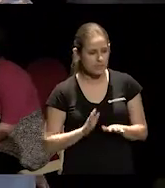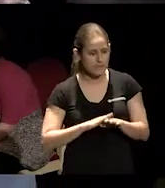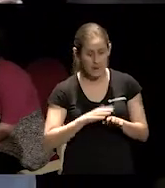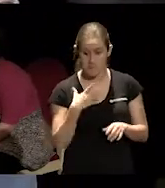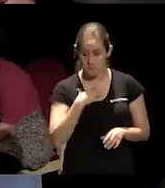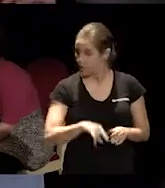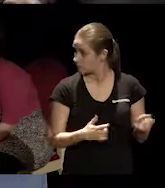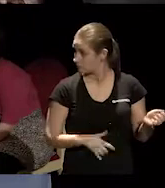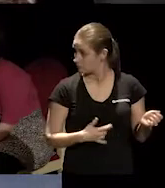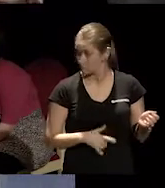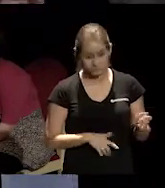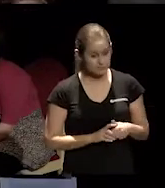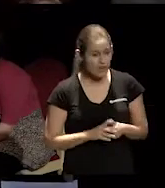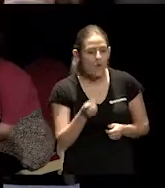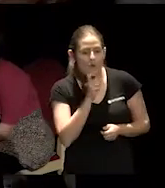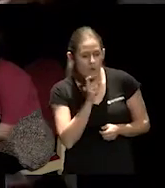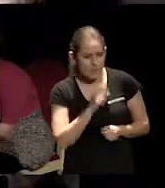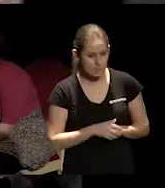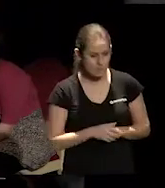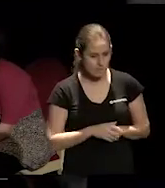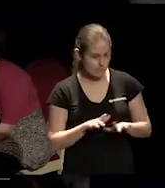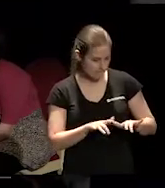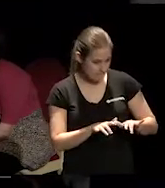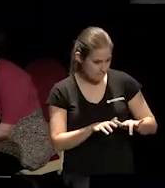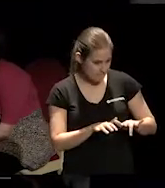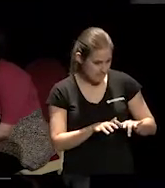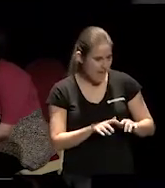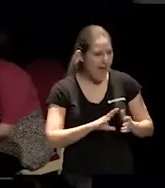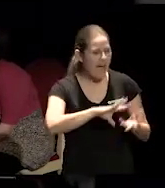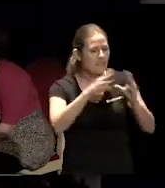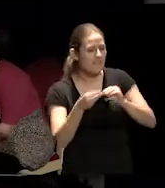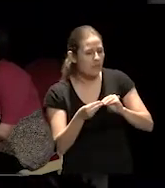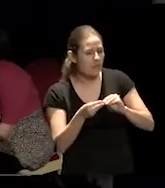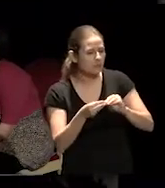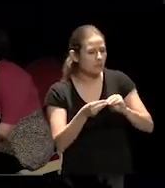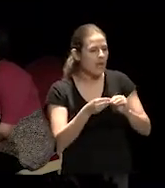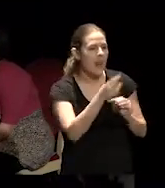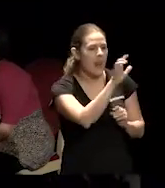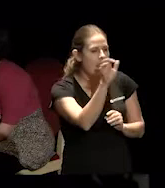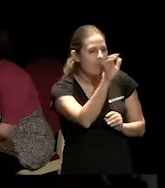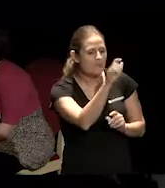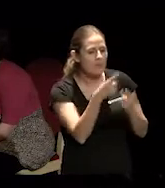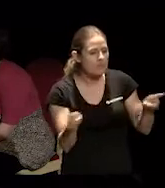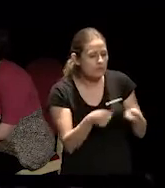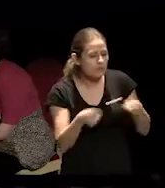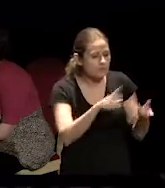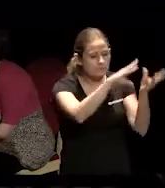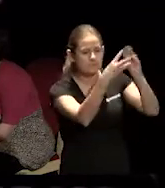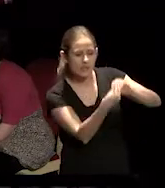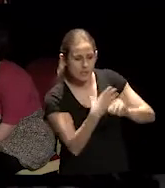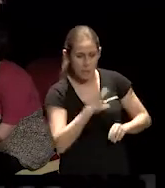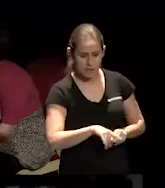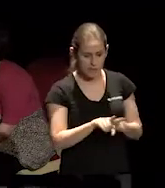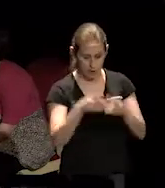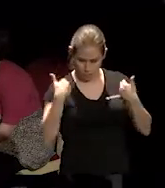esto es genial. Podemos adaptar esto a las escalas que queramos. De hecho, por eso decía lo de los cuerpos. Realmente